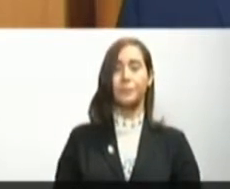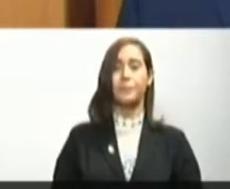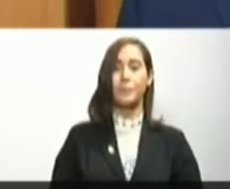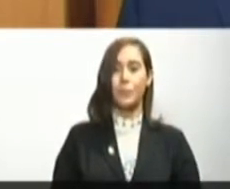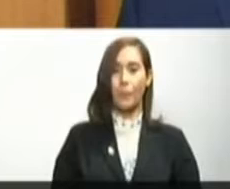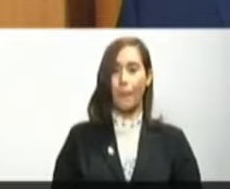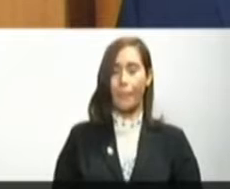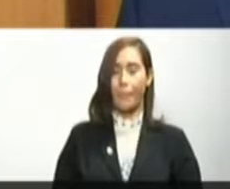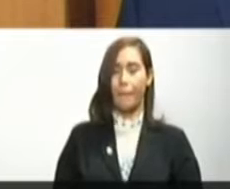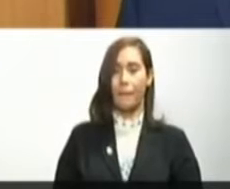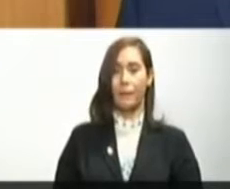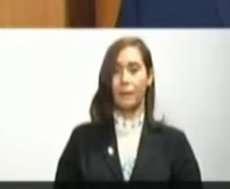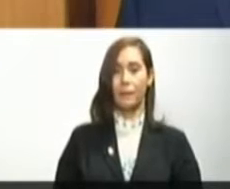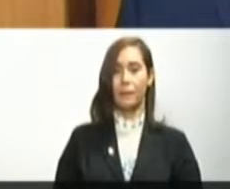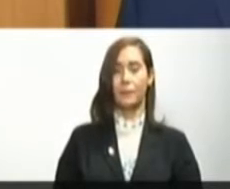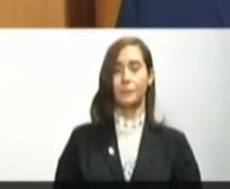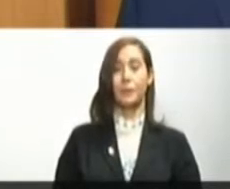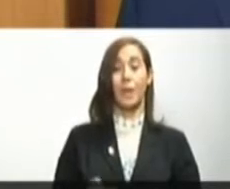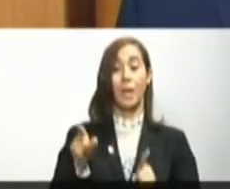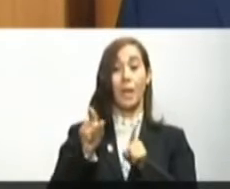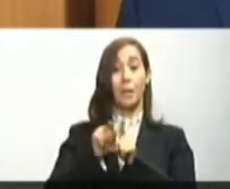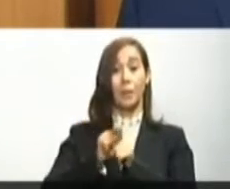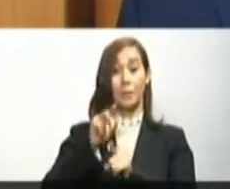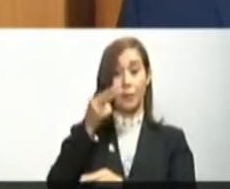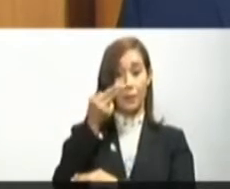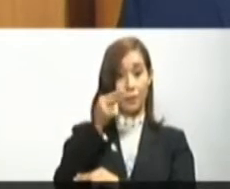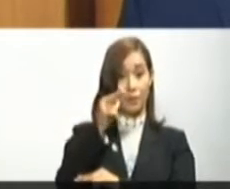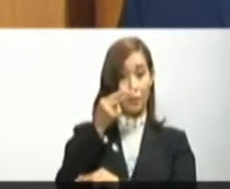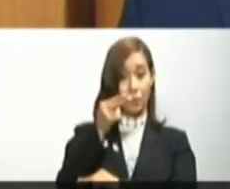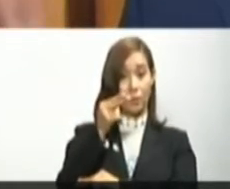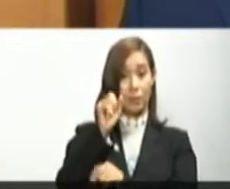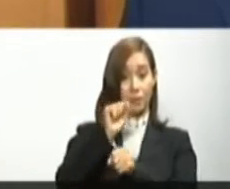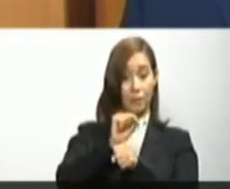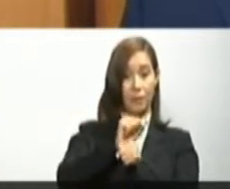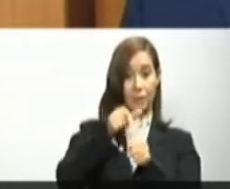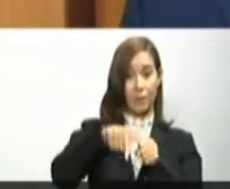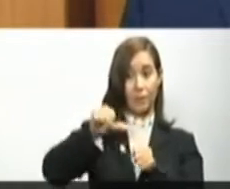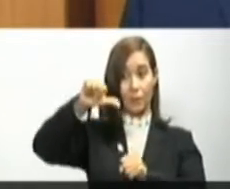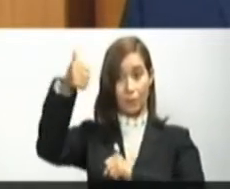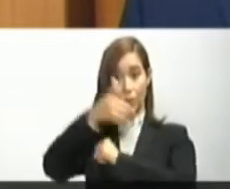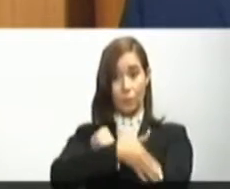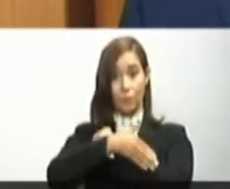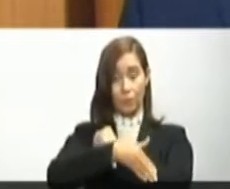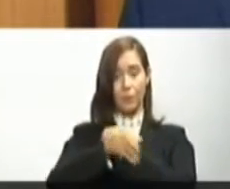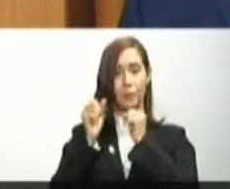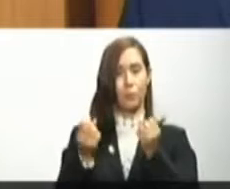Y en la hotelería han sido también muy exitosas. El día 20